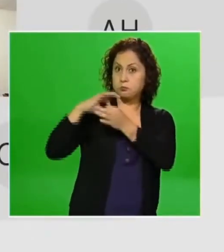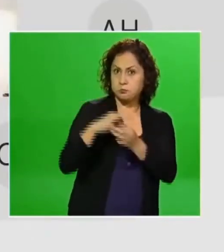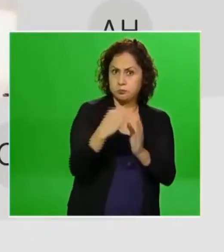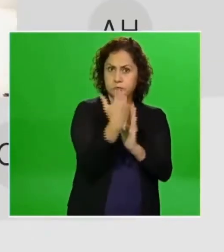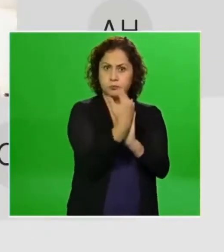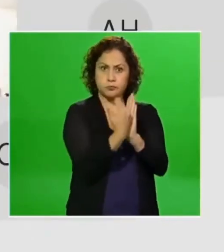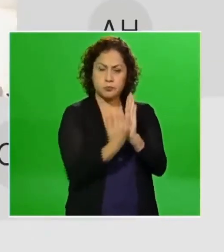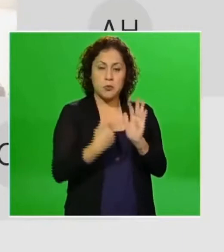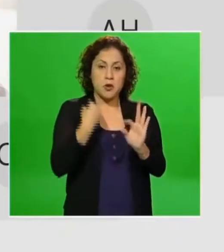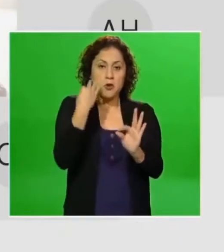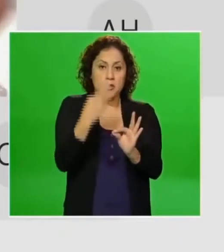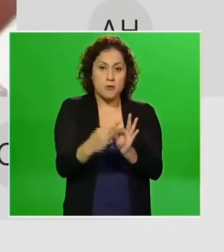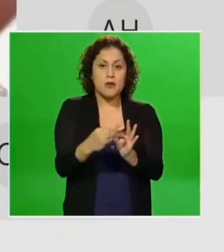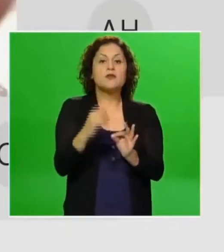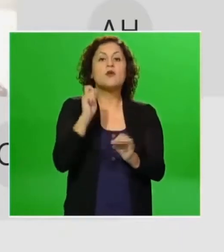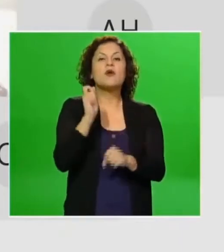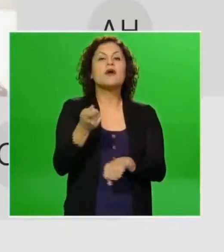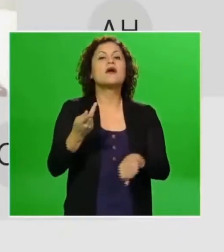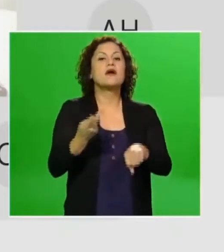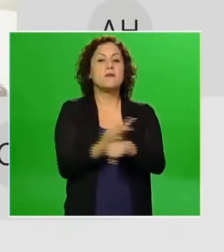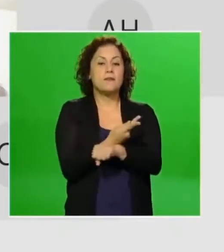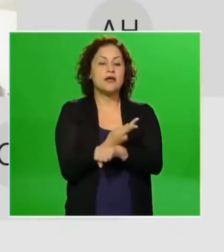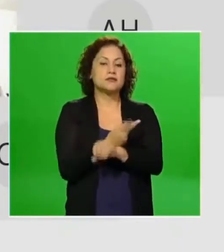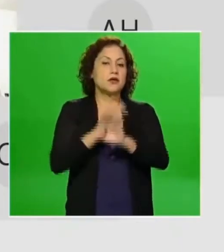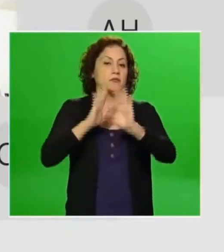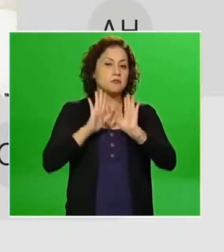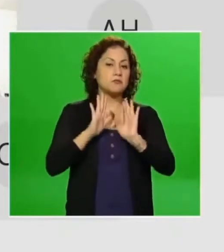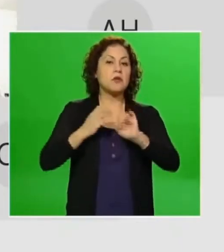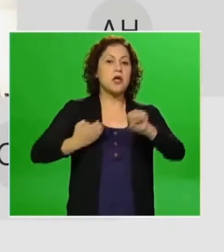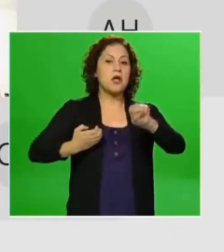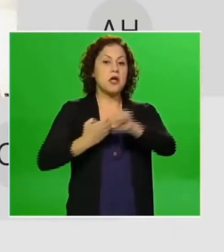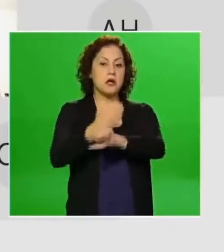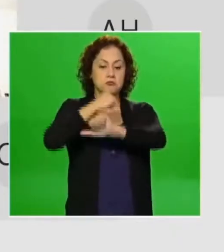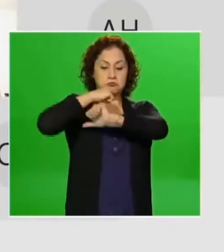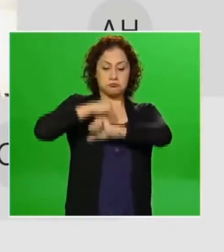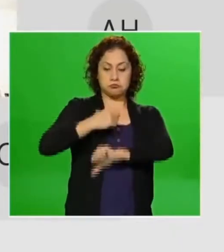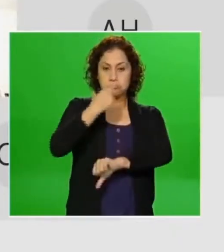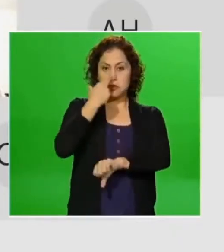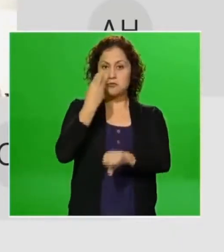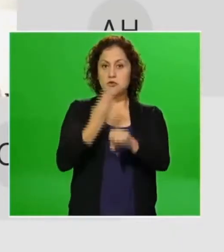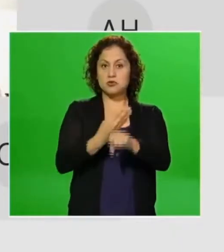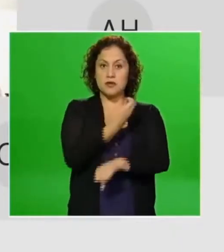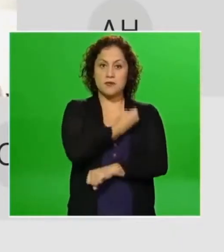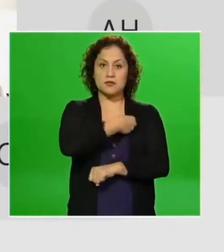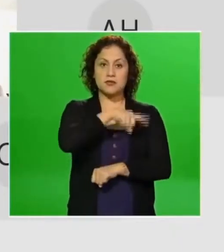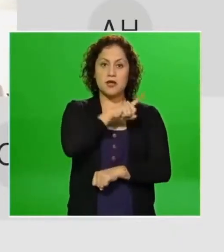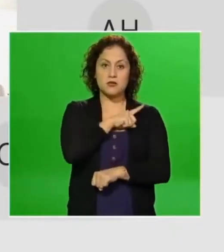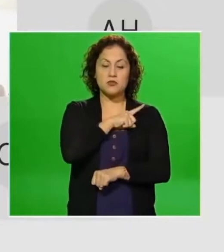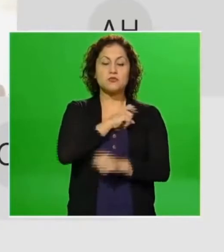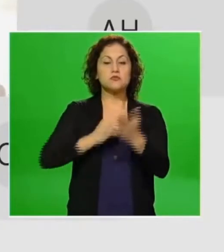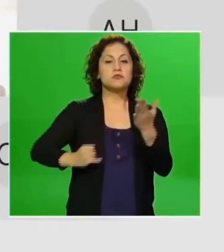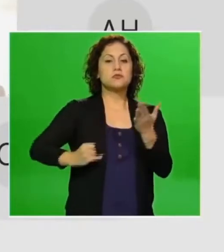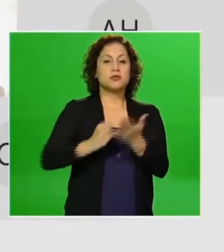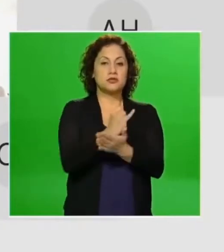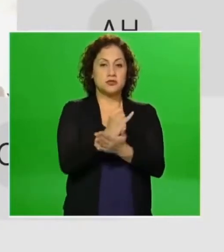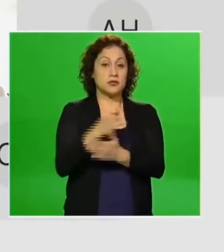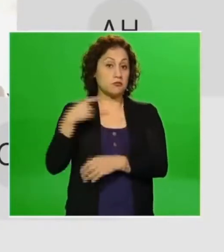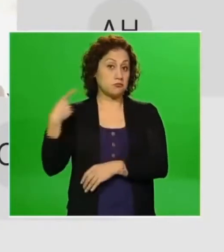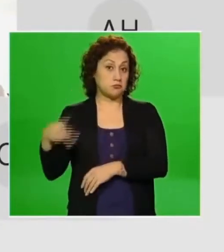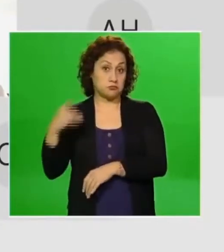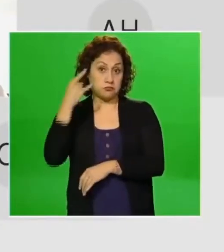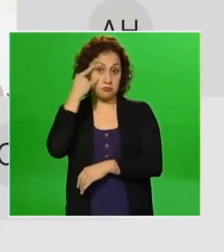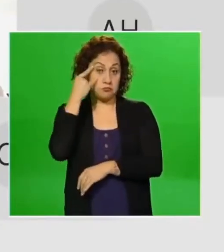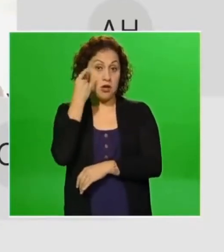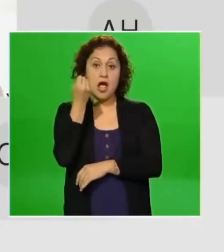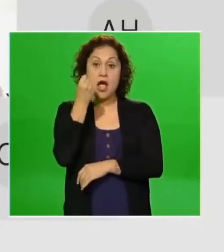ocurrir lo que en su momento decidió o definió Campeche, al decir, estoy dejando el nivel de riesgo bajo,